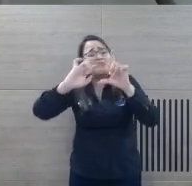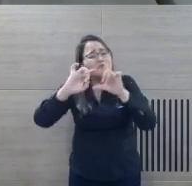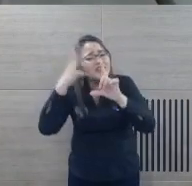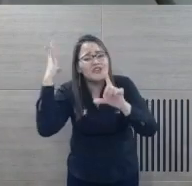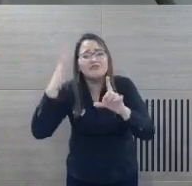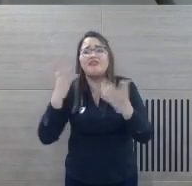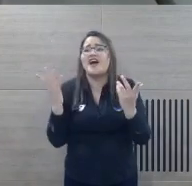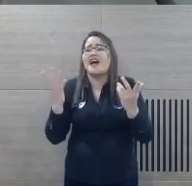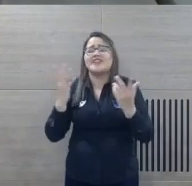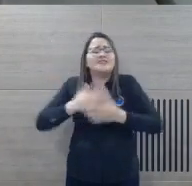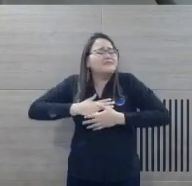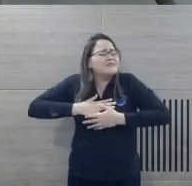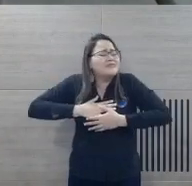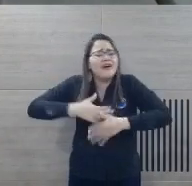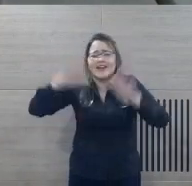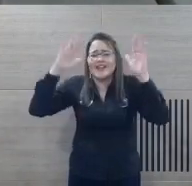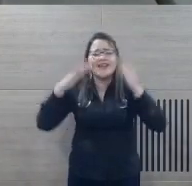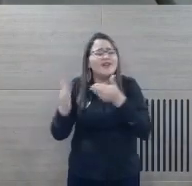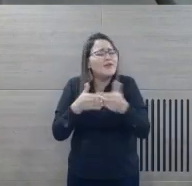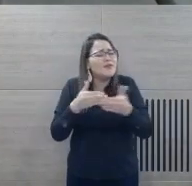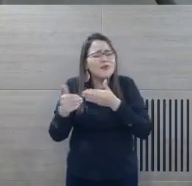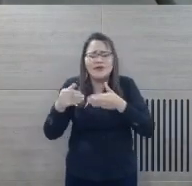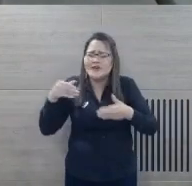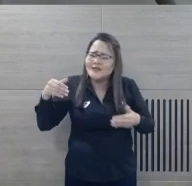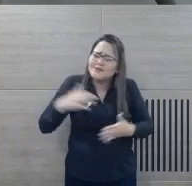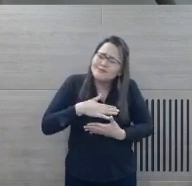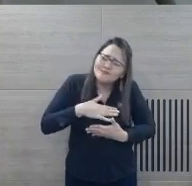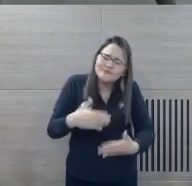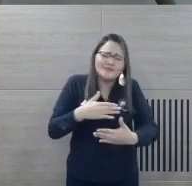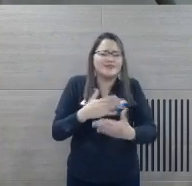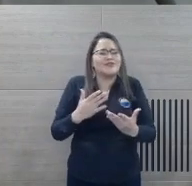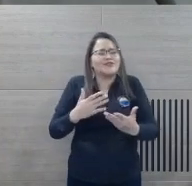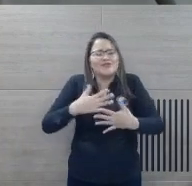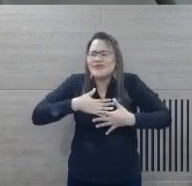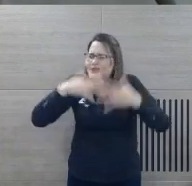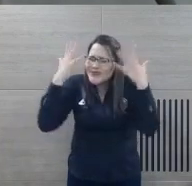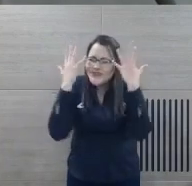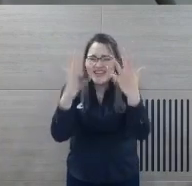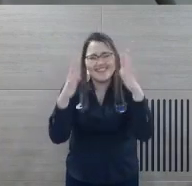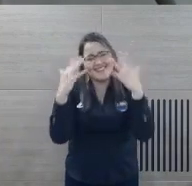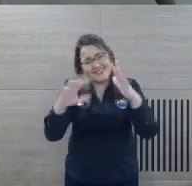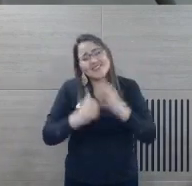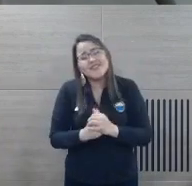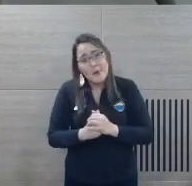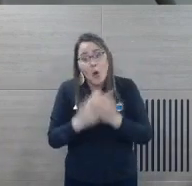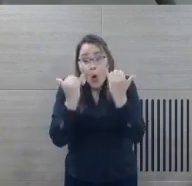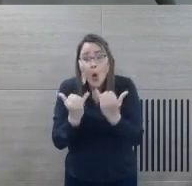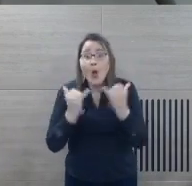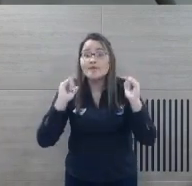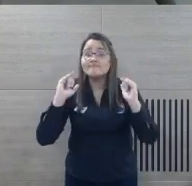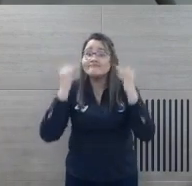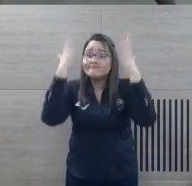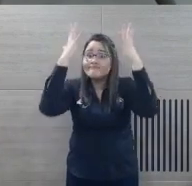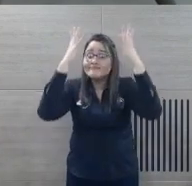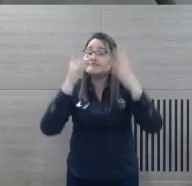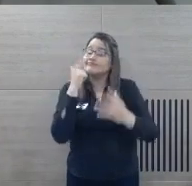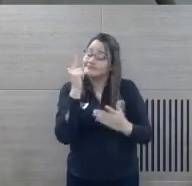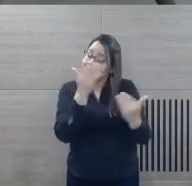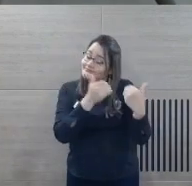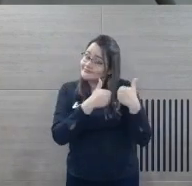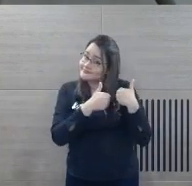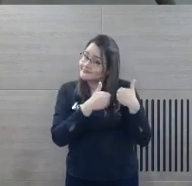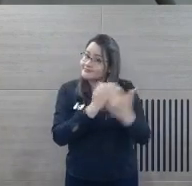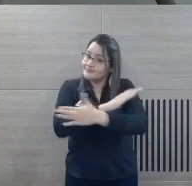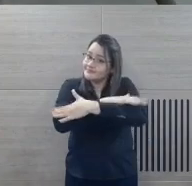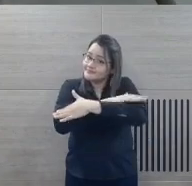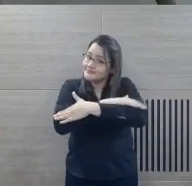nuestro reconocimiento y nuestra felicitación. Celebren con responsabilidad y siéntanse orgullosos de saber que en medio de la situación